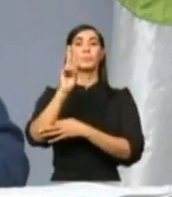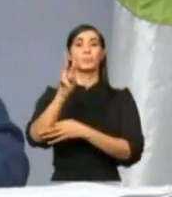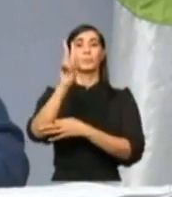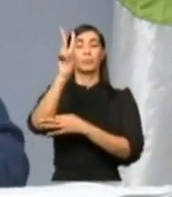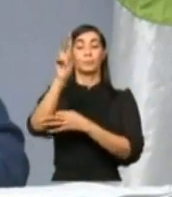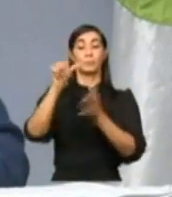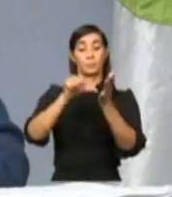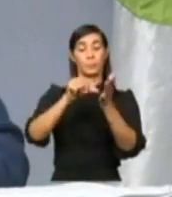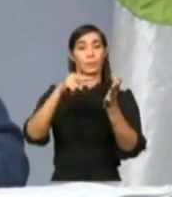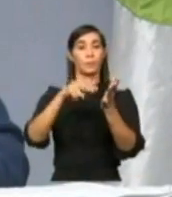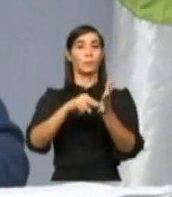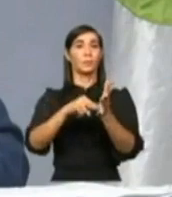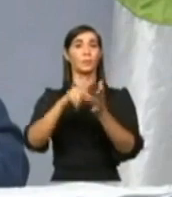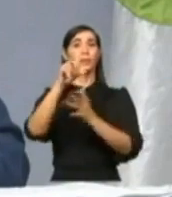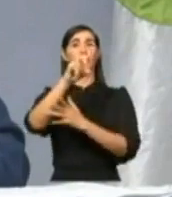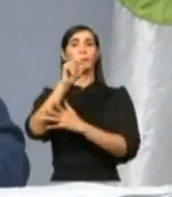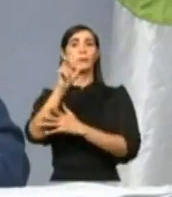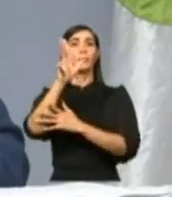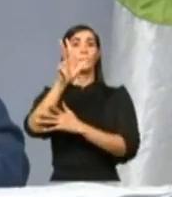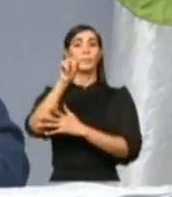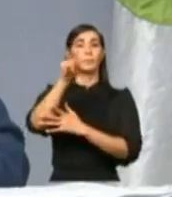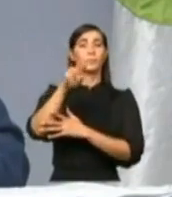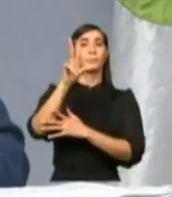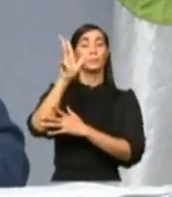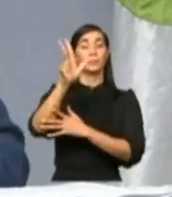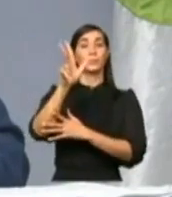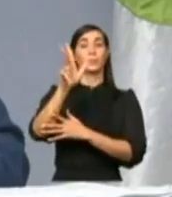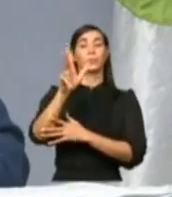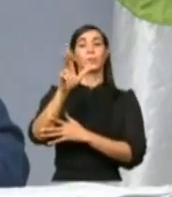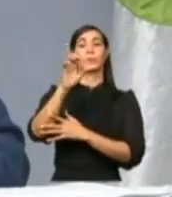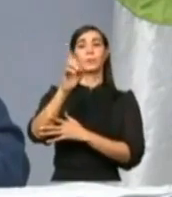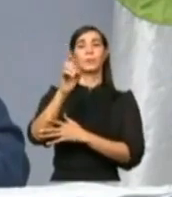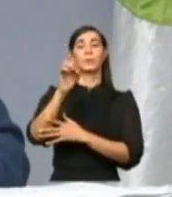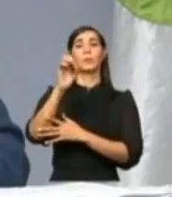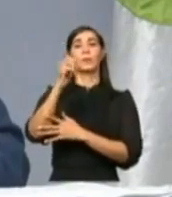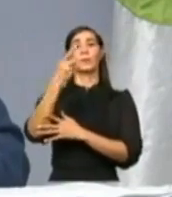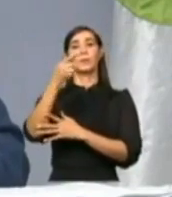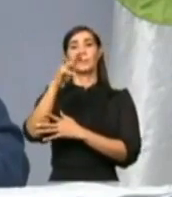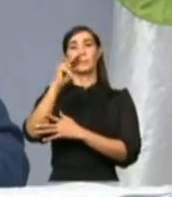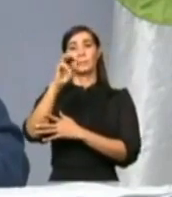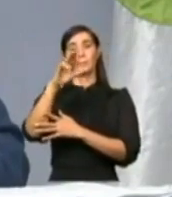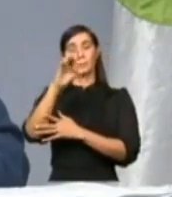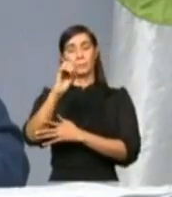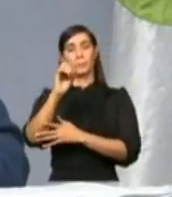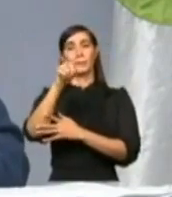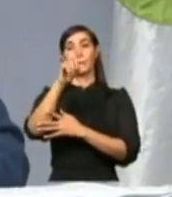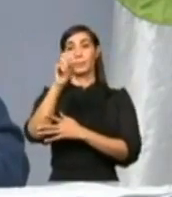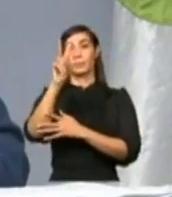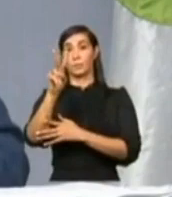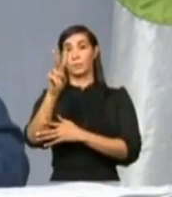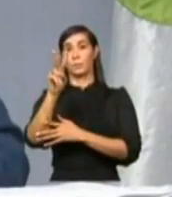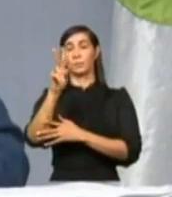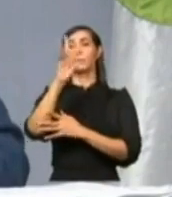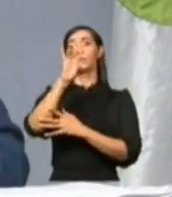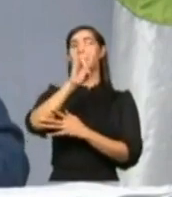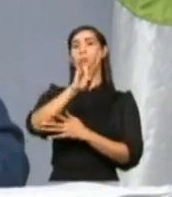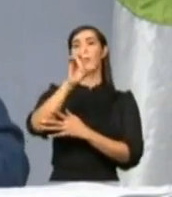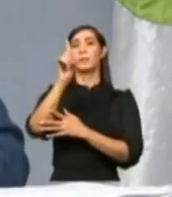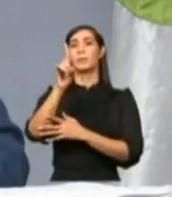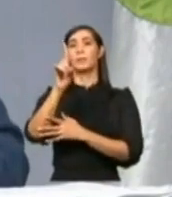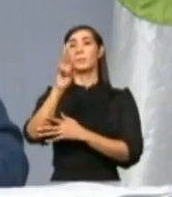Nacional 103.3, Hermanas Mirabal 102, Sánchez Ramírez 71, Monseñor